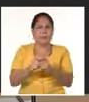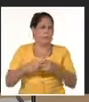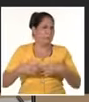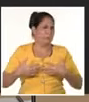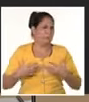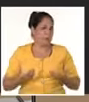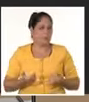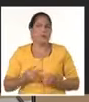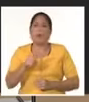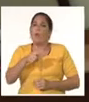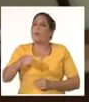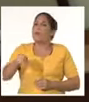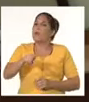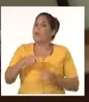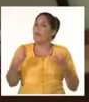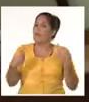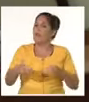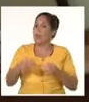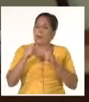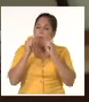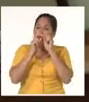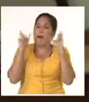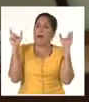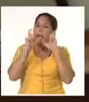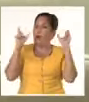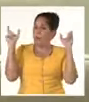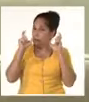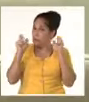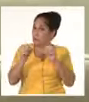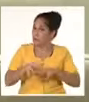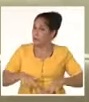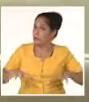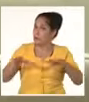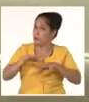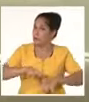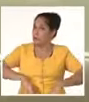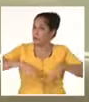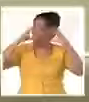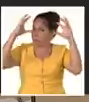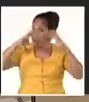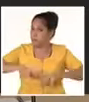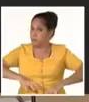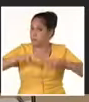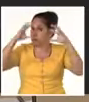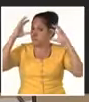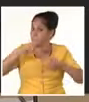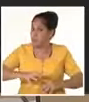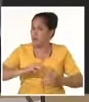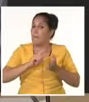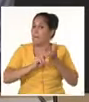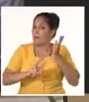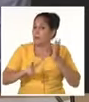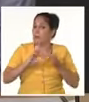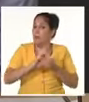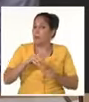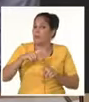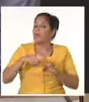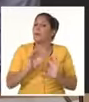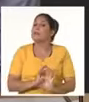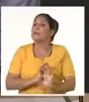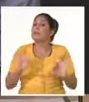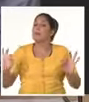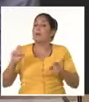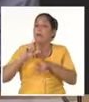llamó a estar atentos a la situación hidrometeorológica en especial en zonas